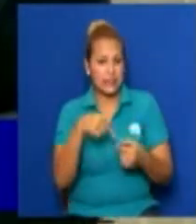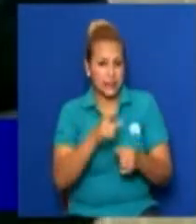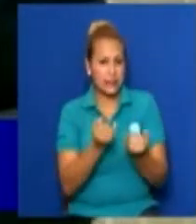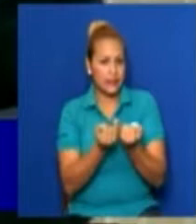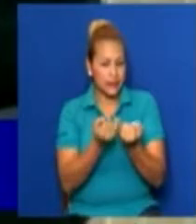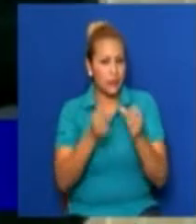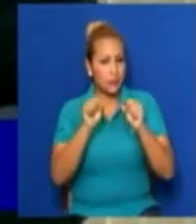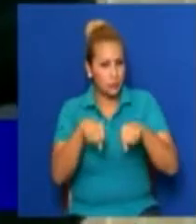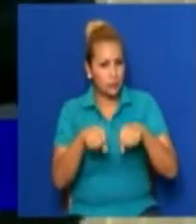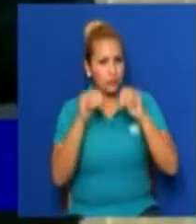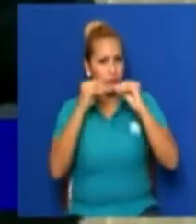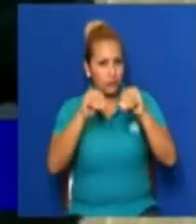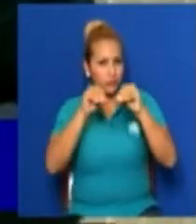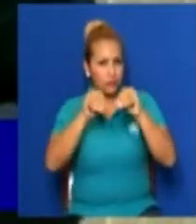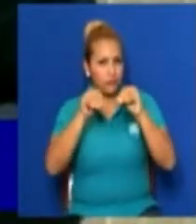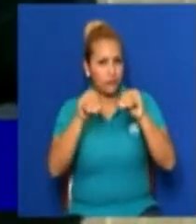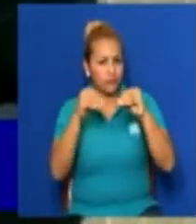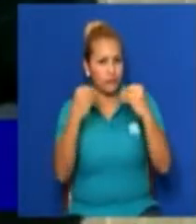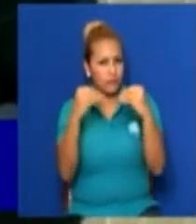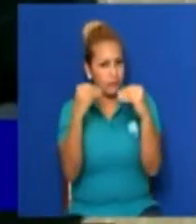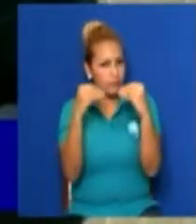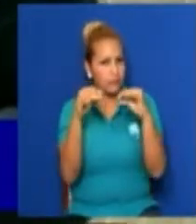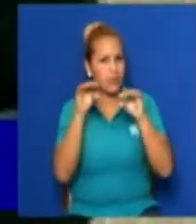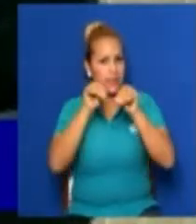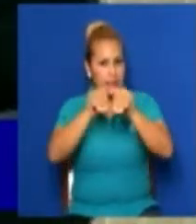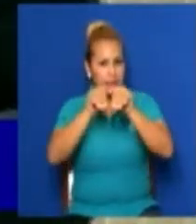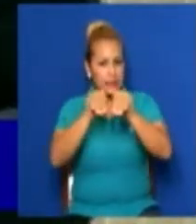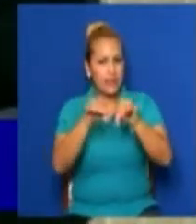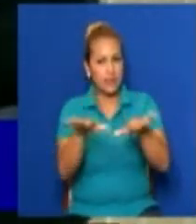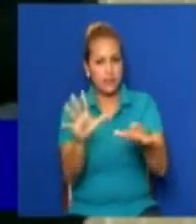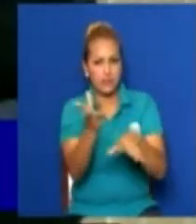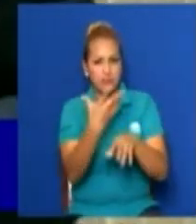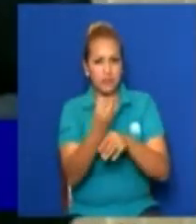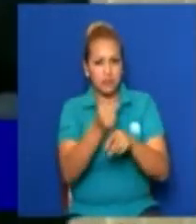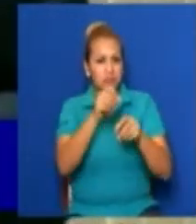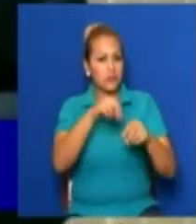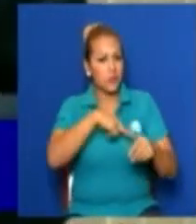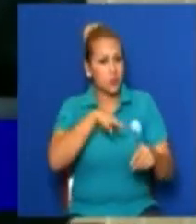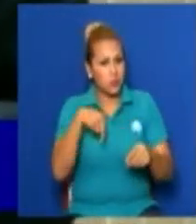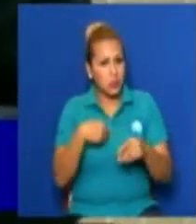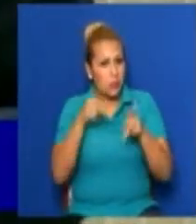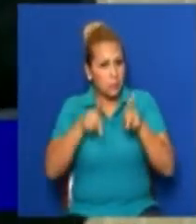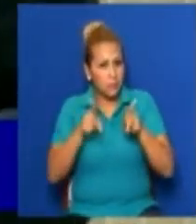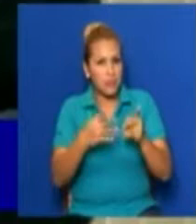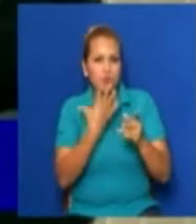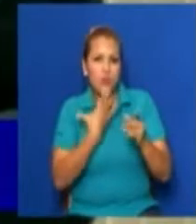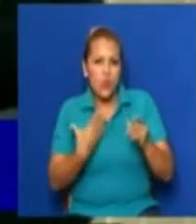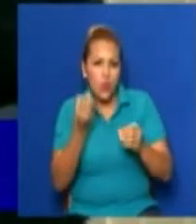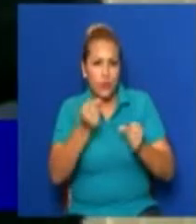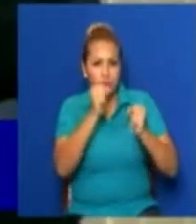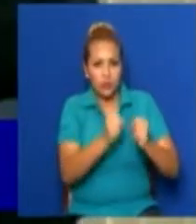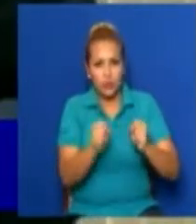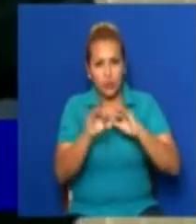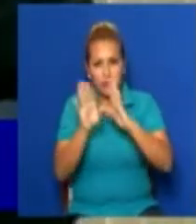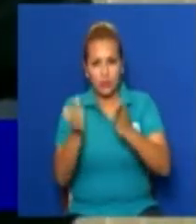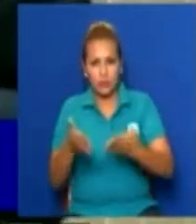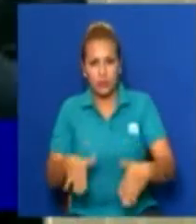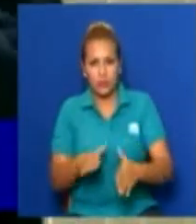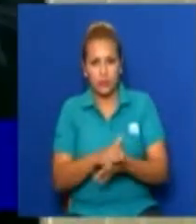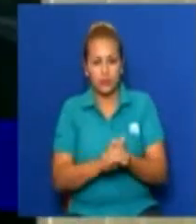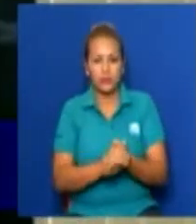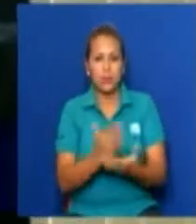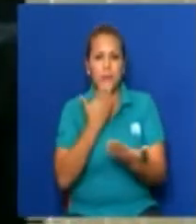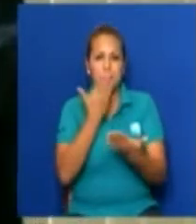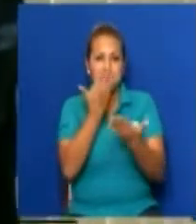con calidad a todos nuestros muchachos, muchachas, hombres y mujeres.